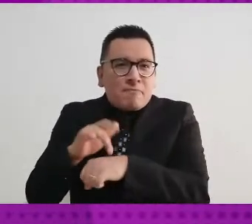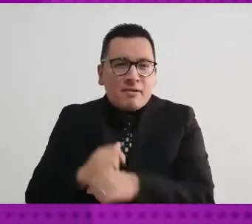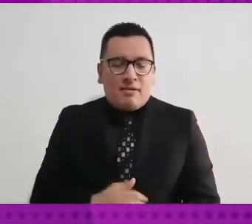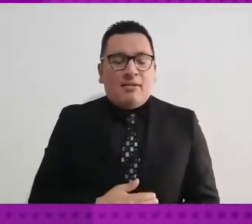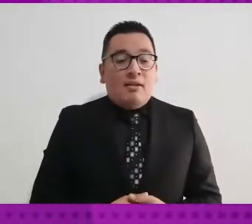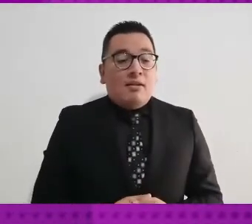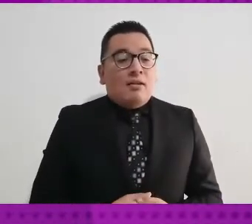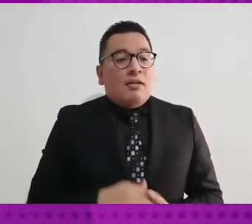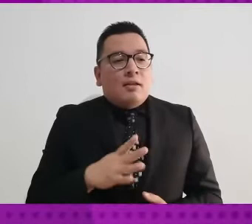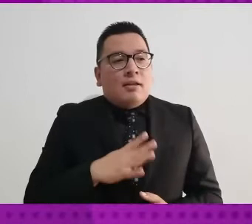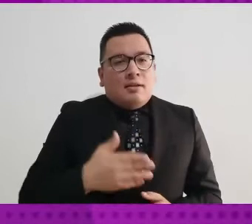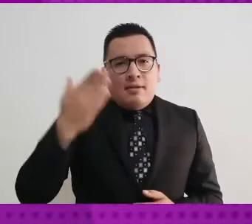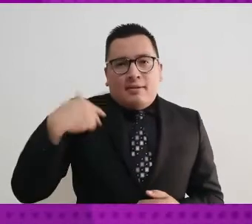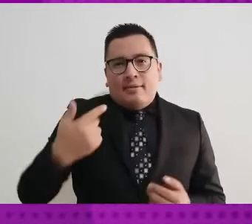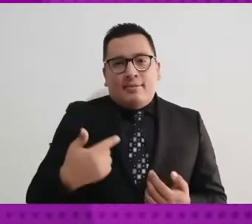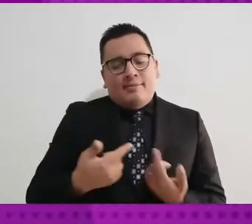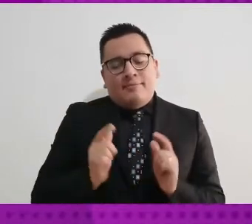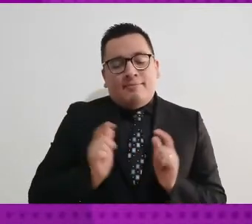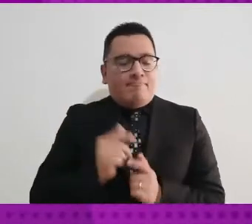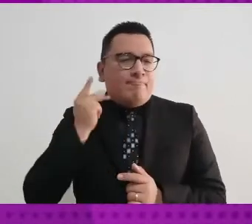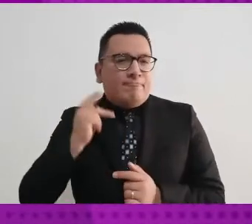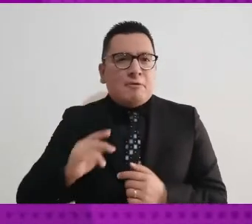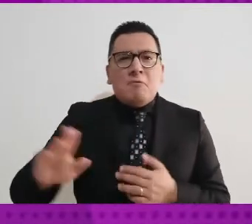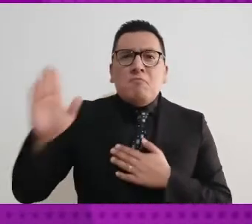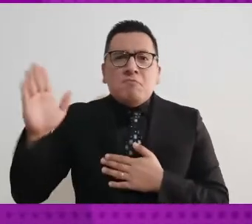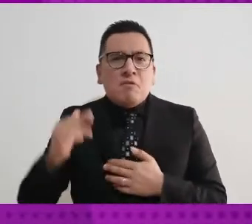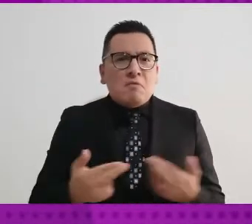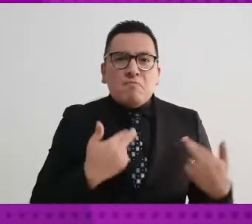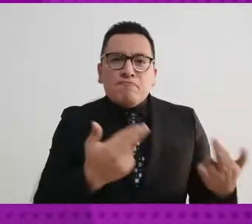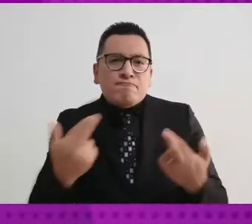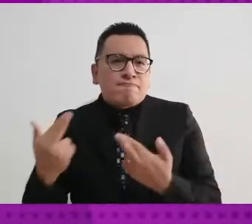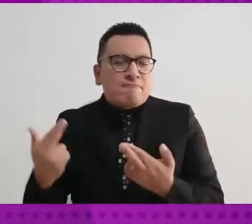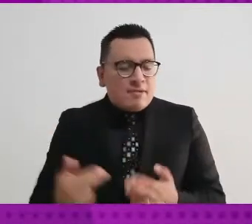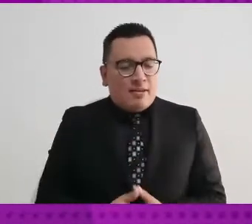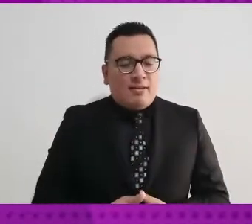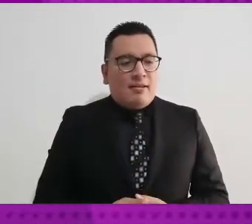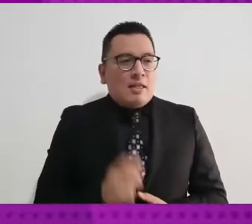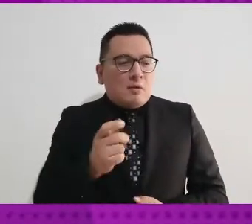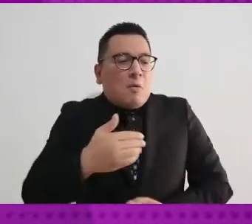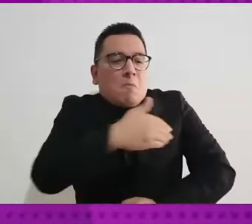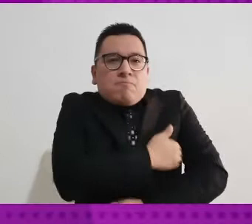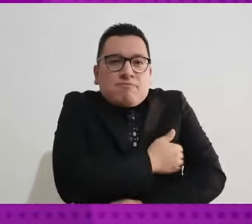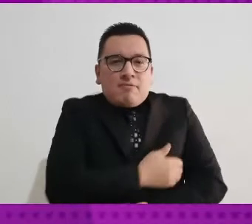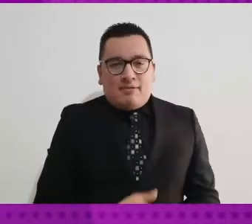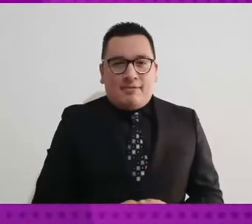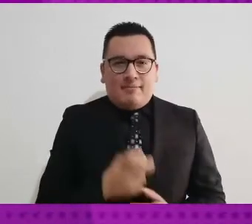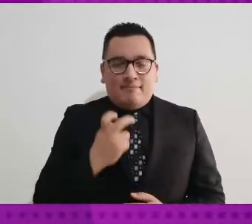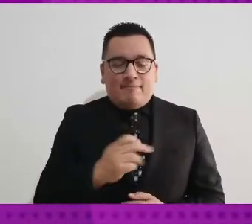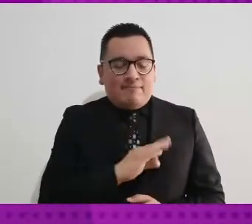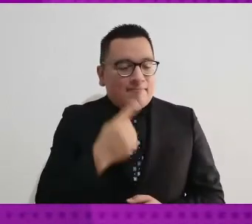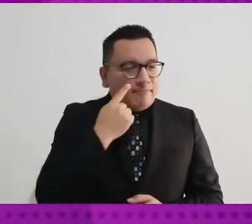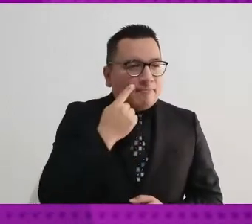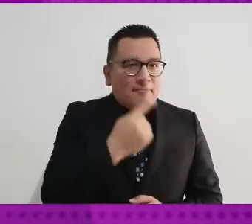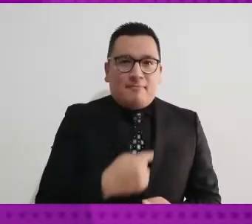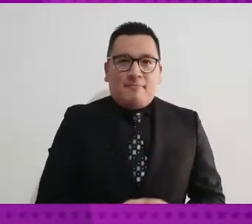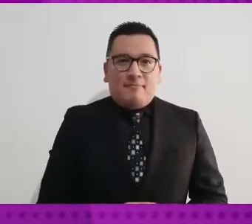Objetos de campaña, objetos cotidianos en una determinada época y en un determinado espacio, y que nos